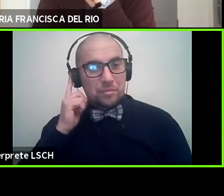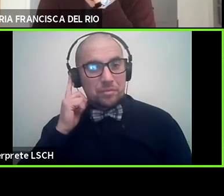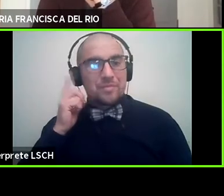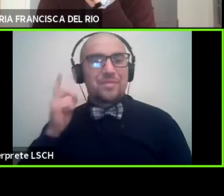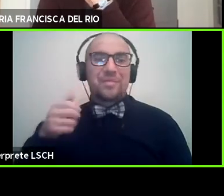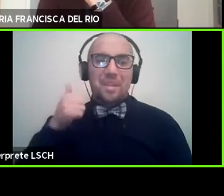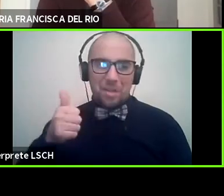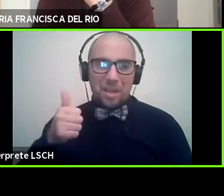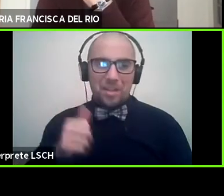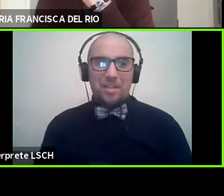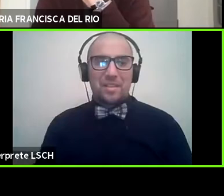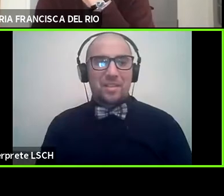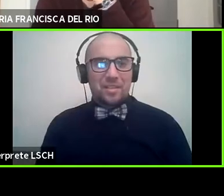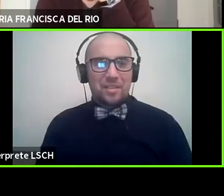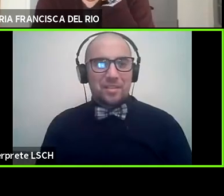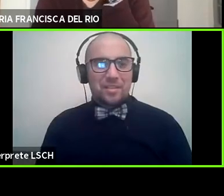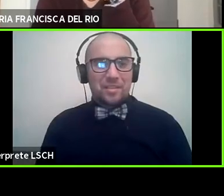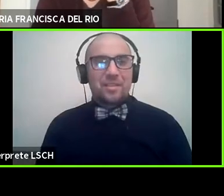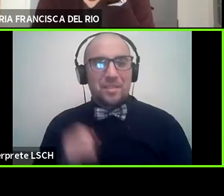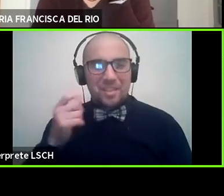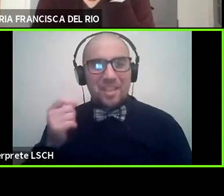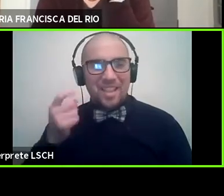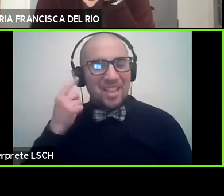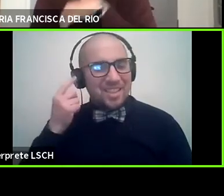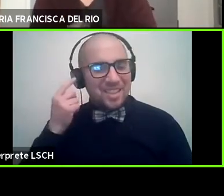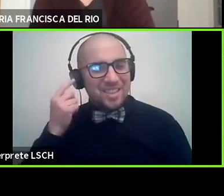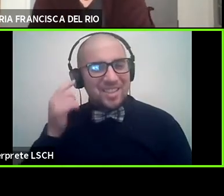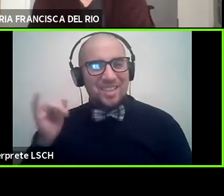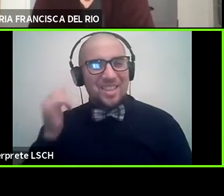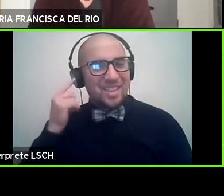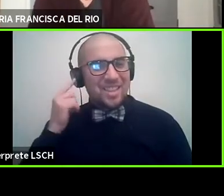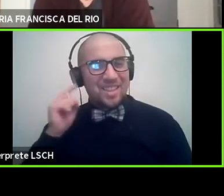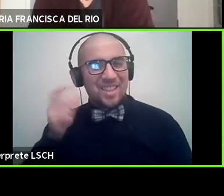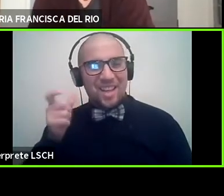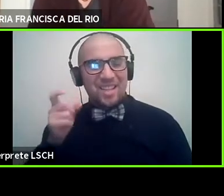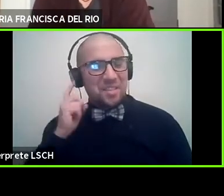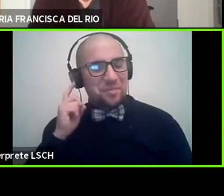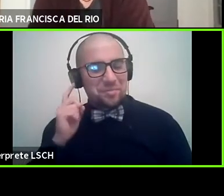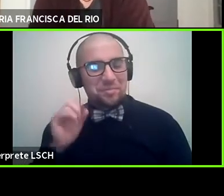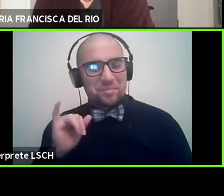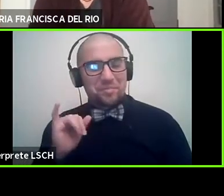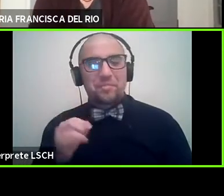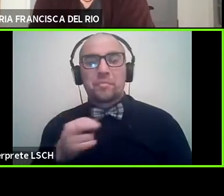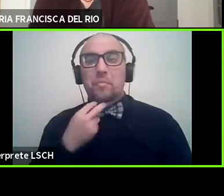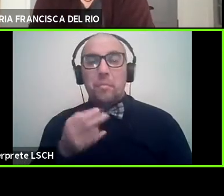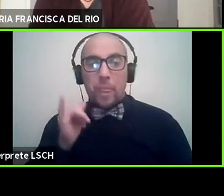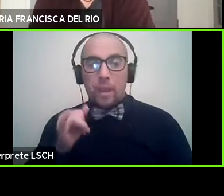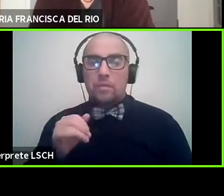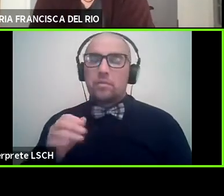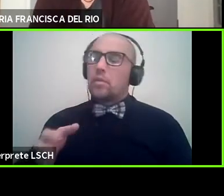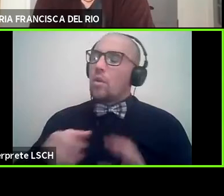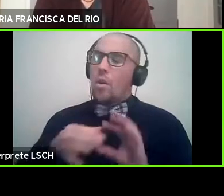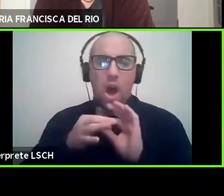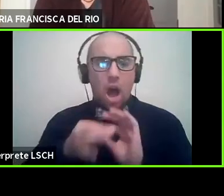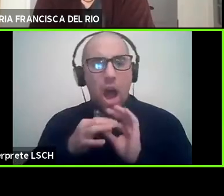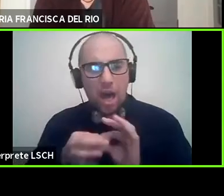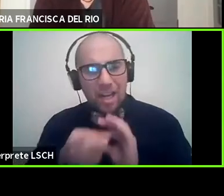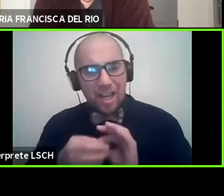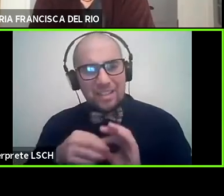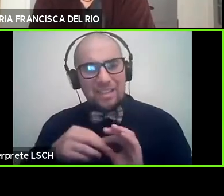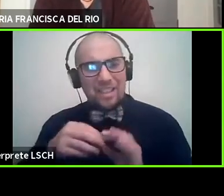¿Biarly? Sí, me di cuenta, no me escucho. Le estaba agradeciendo mucho, María